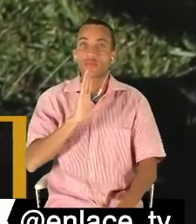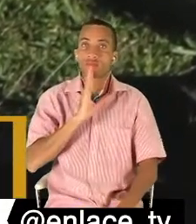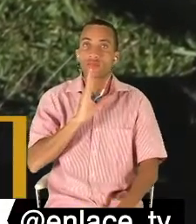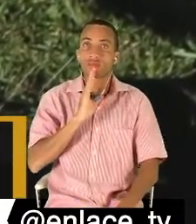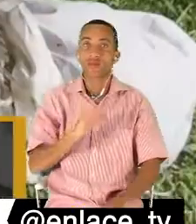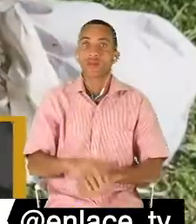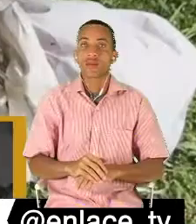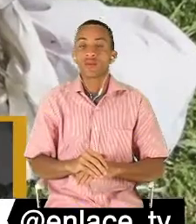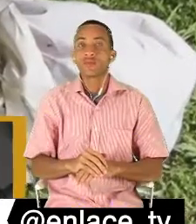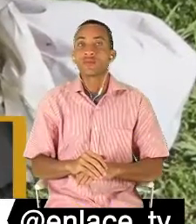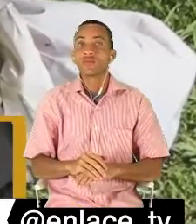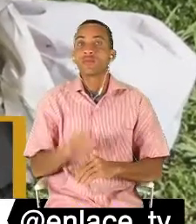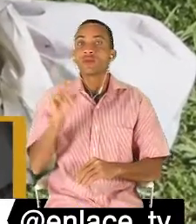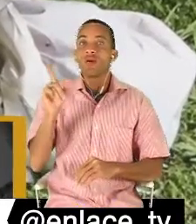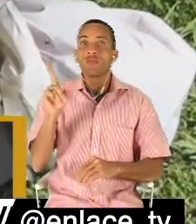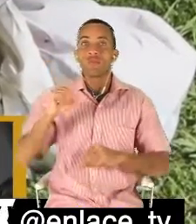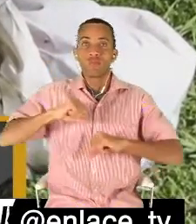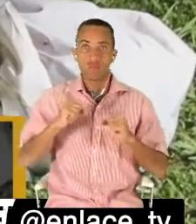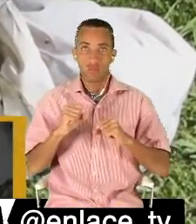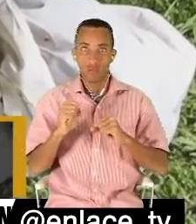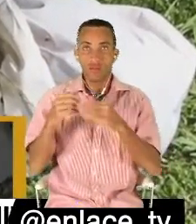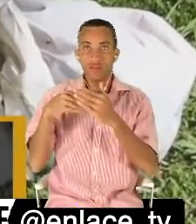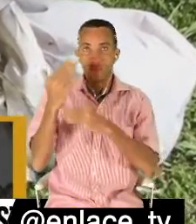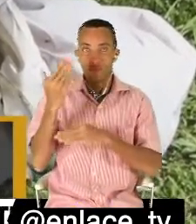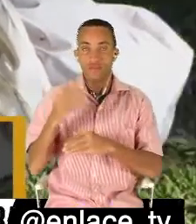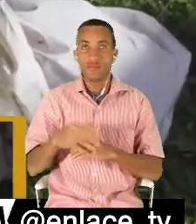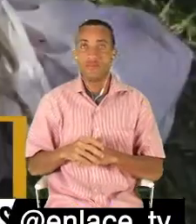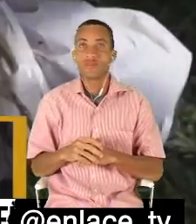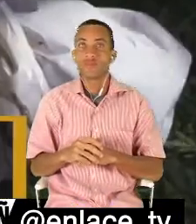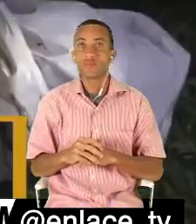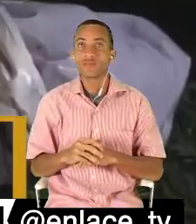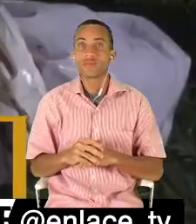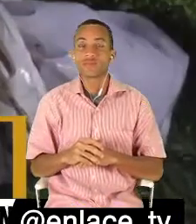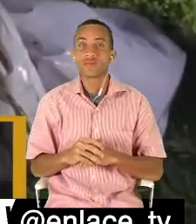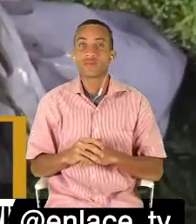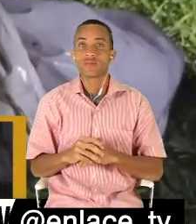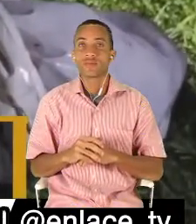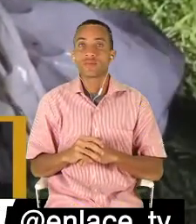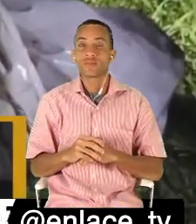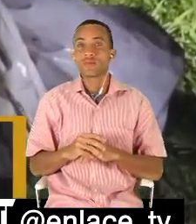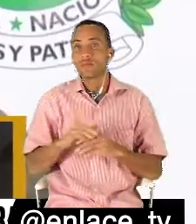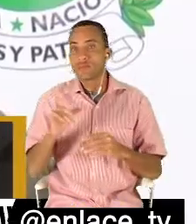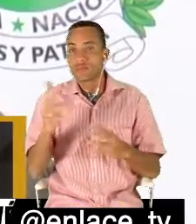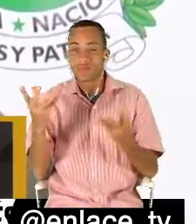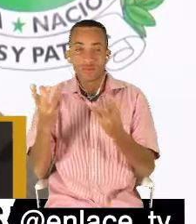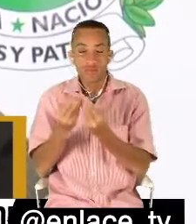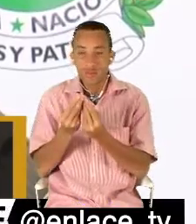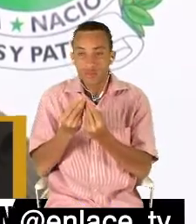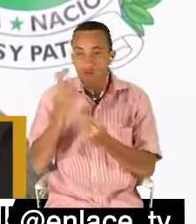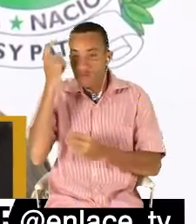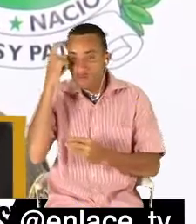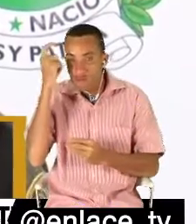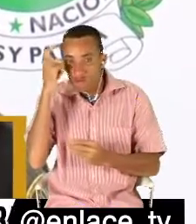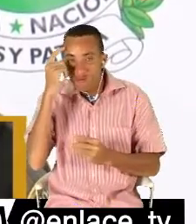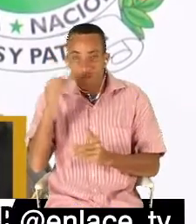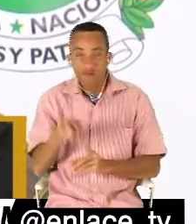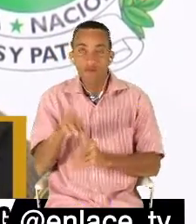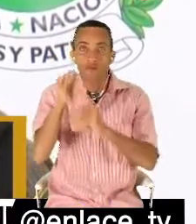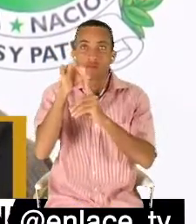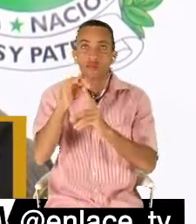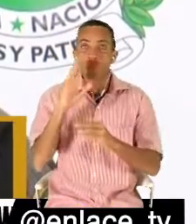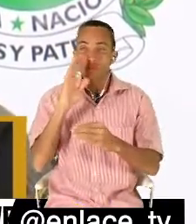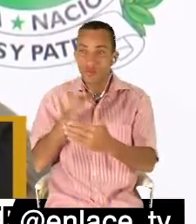desarrolla desde Bogotá inicialmente con unidades de inteligencia especializada para acciones